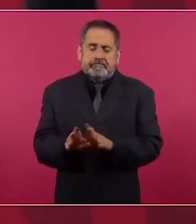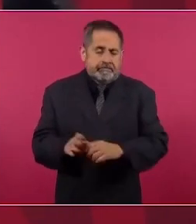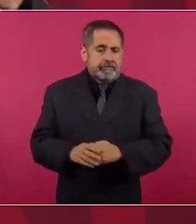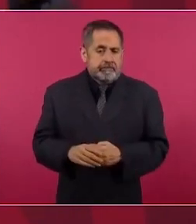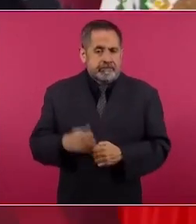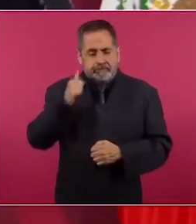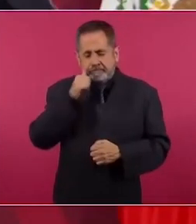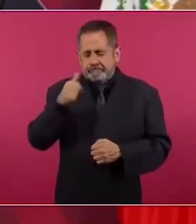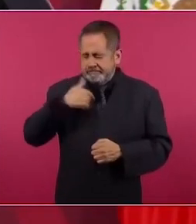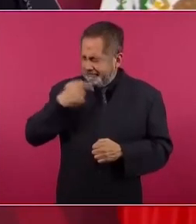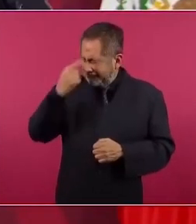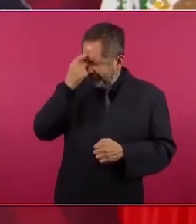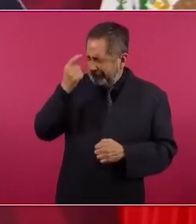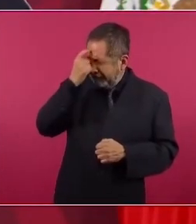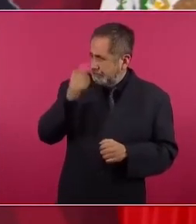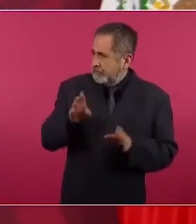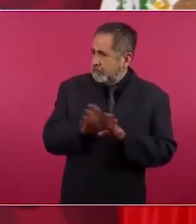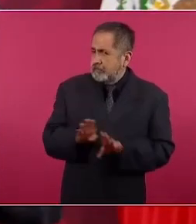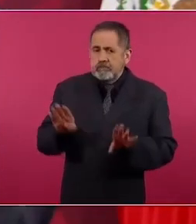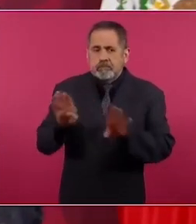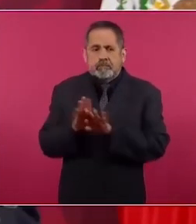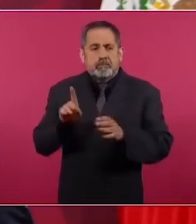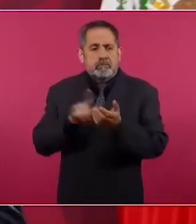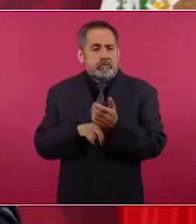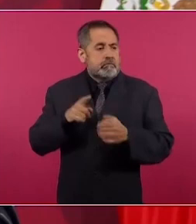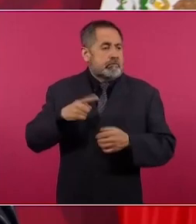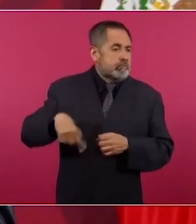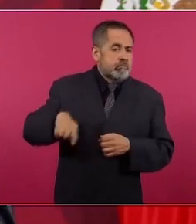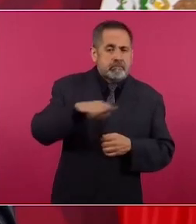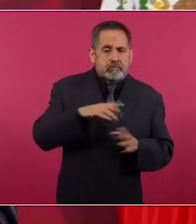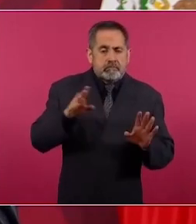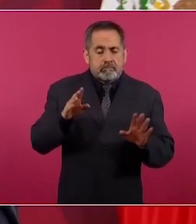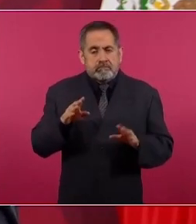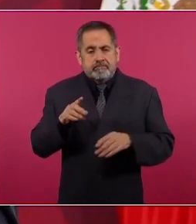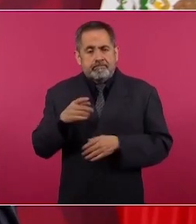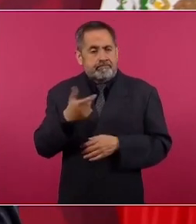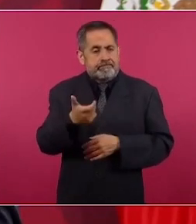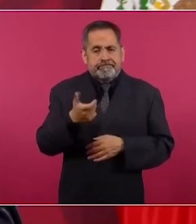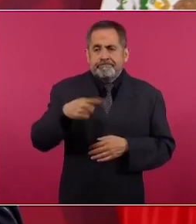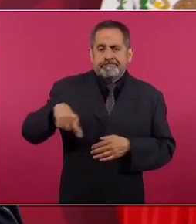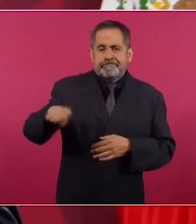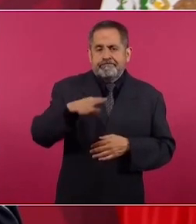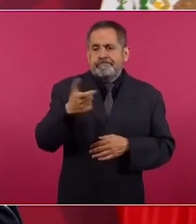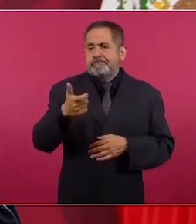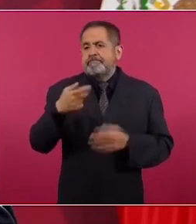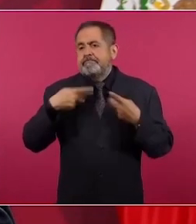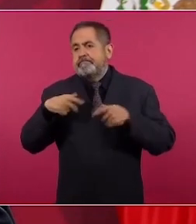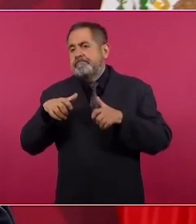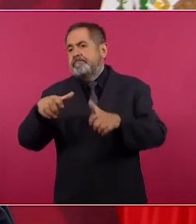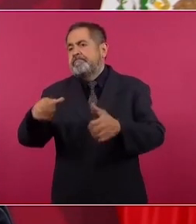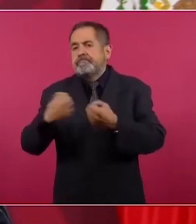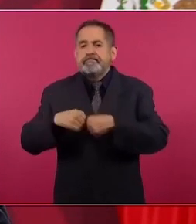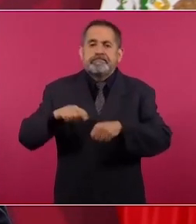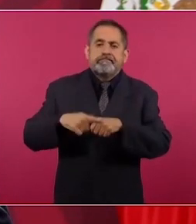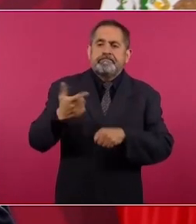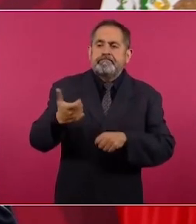Siempre estoy pensando en la situación económica, social